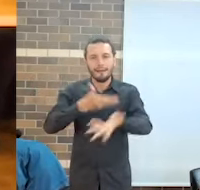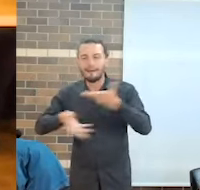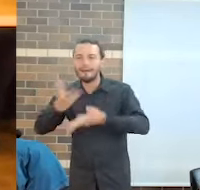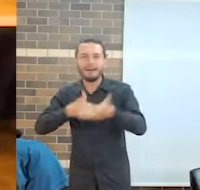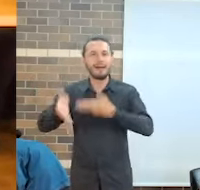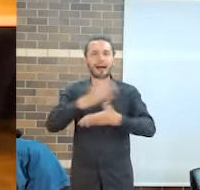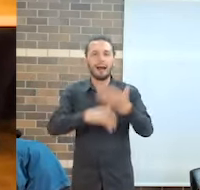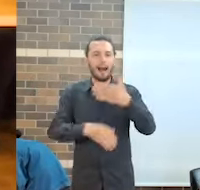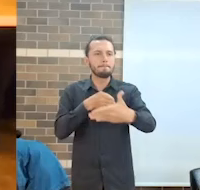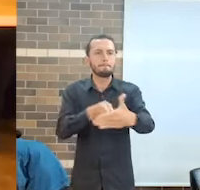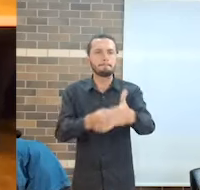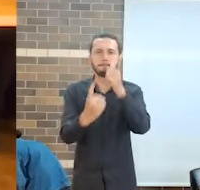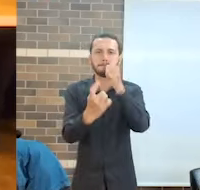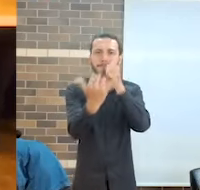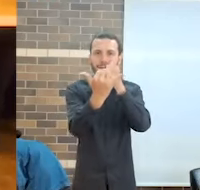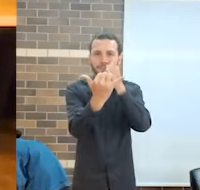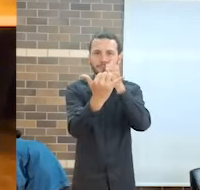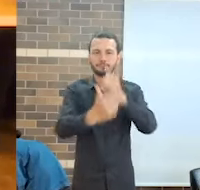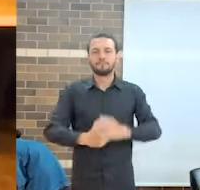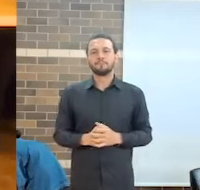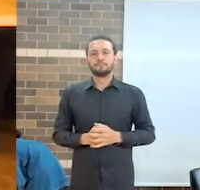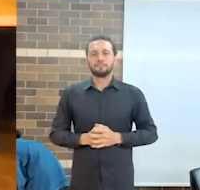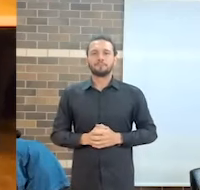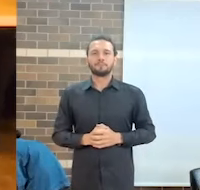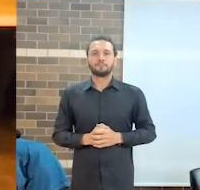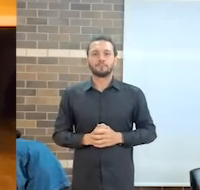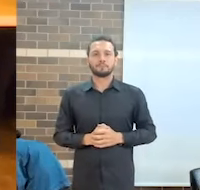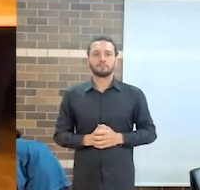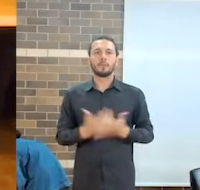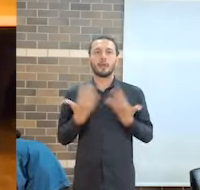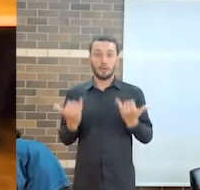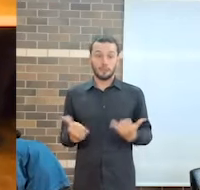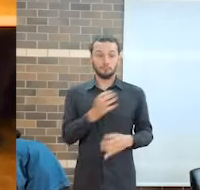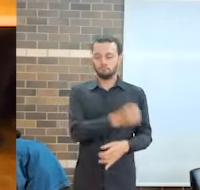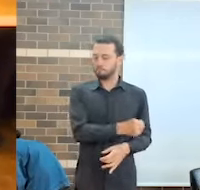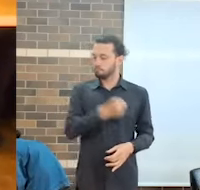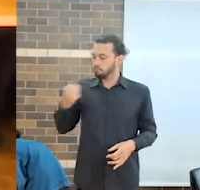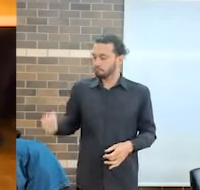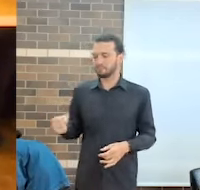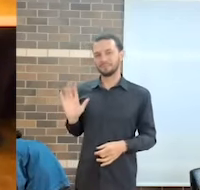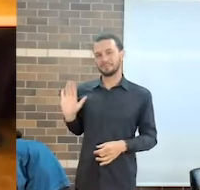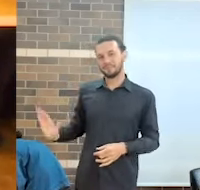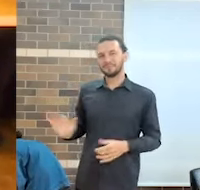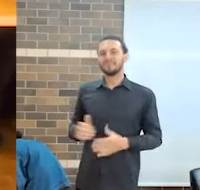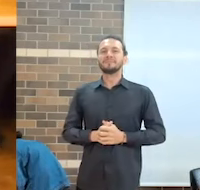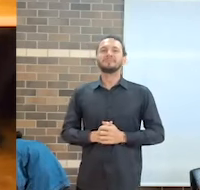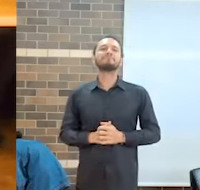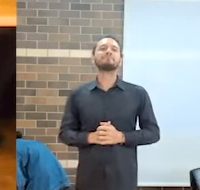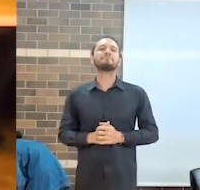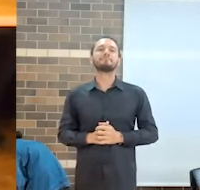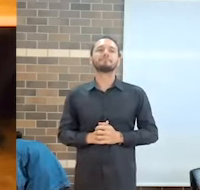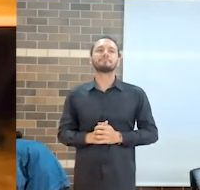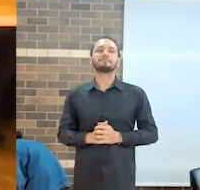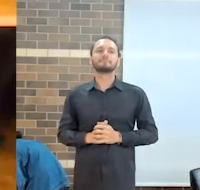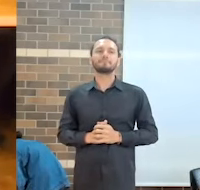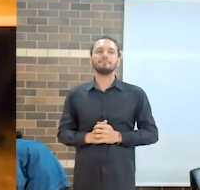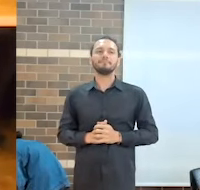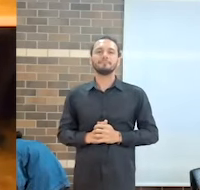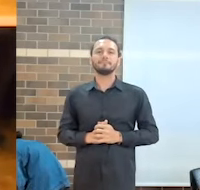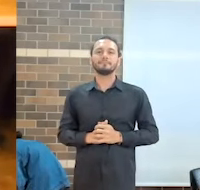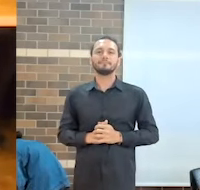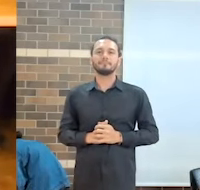barreras epistémicas. Entonces, voy a darle el micrófono a las invitadas, que sean ellas mismas que se